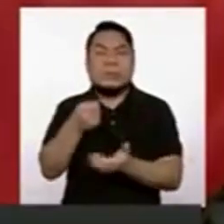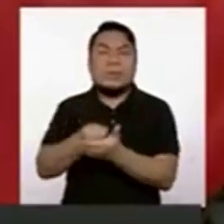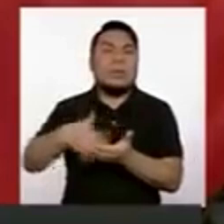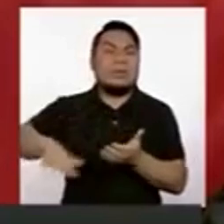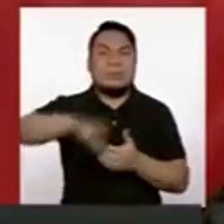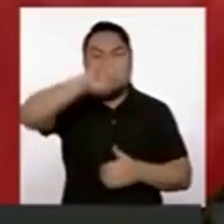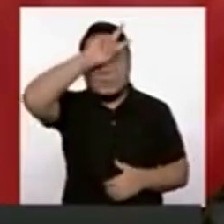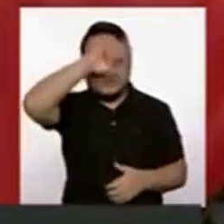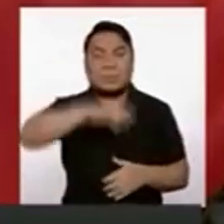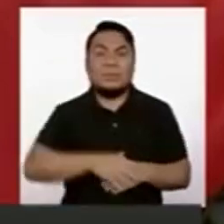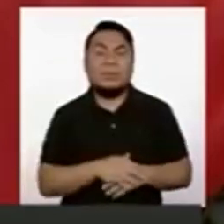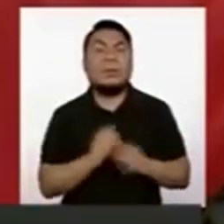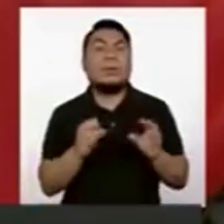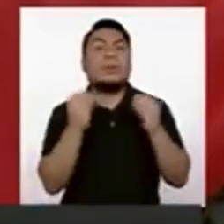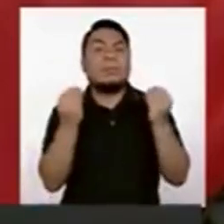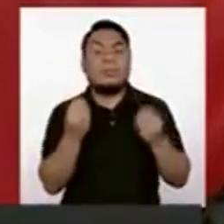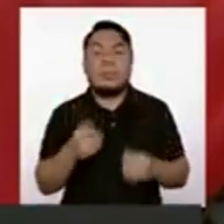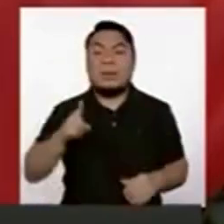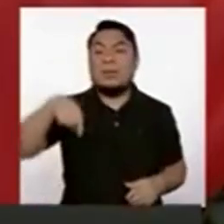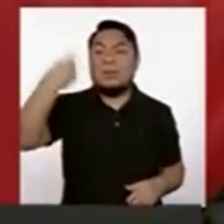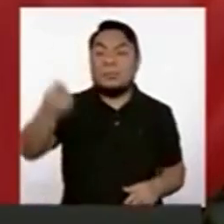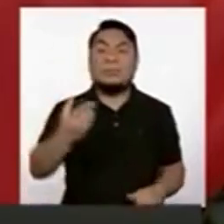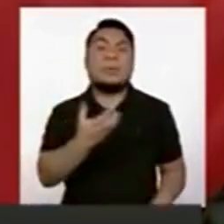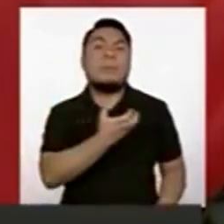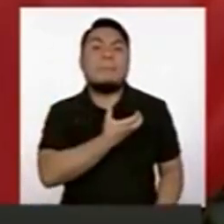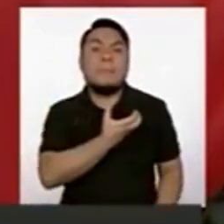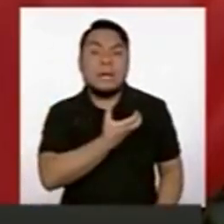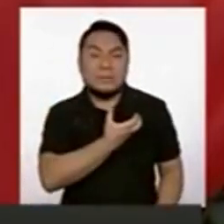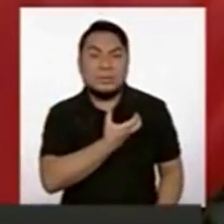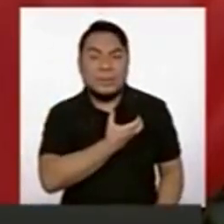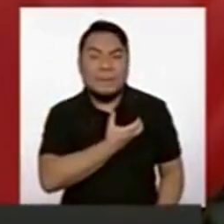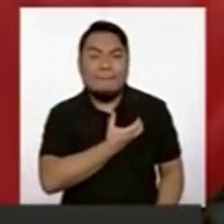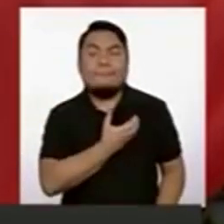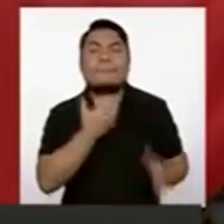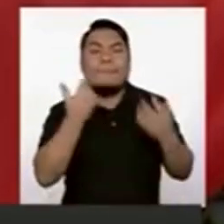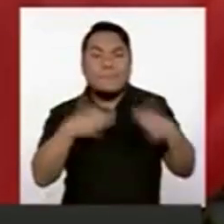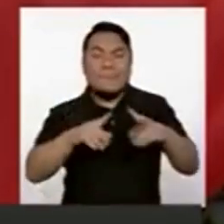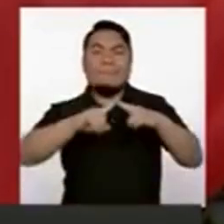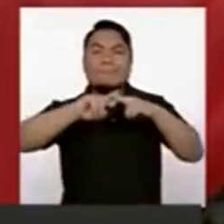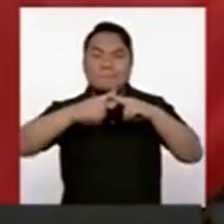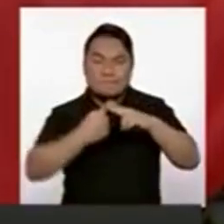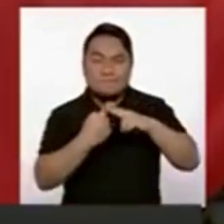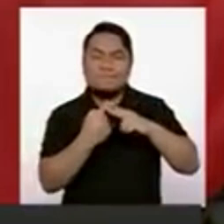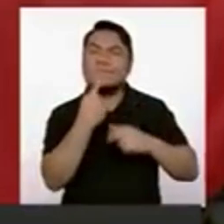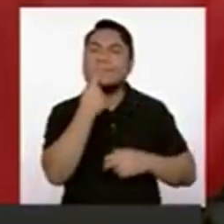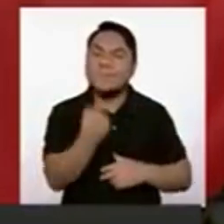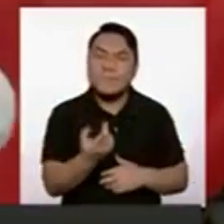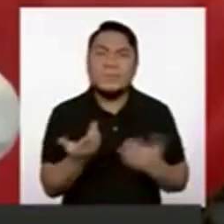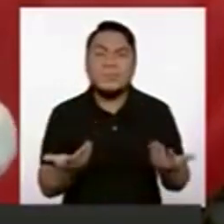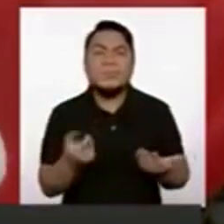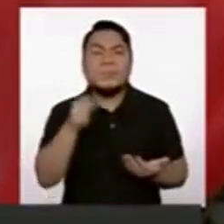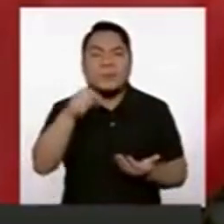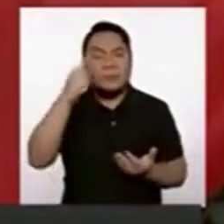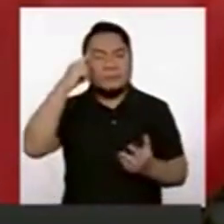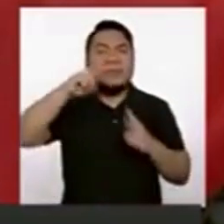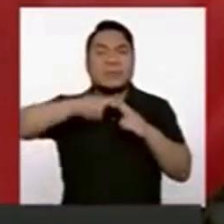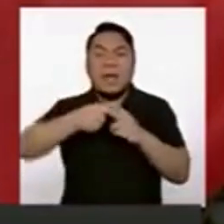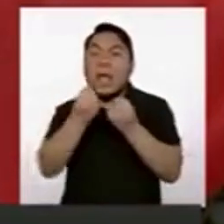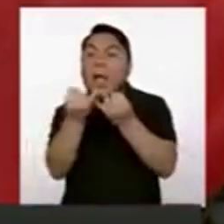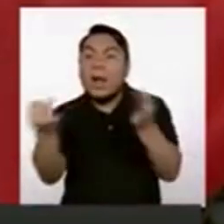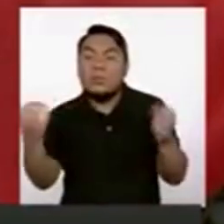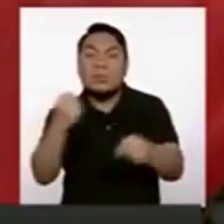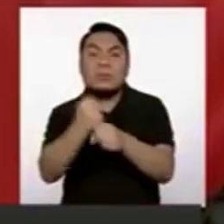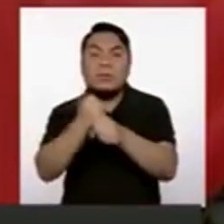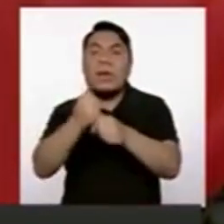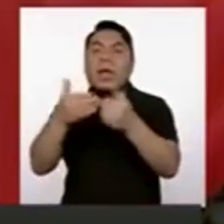del Perú. Por eso es que en mayo ya comenzamos y dimos el reinicio de algunas